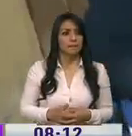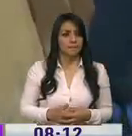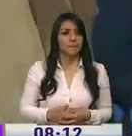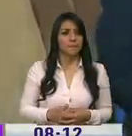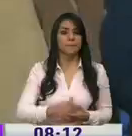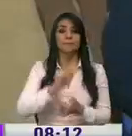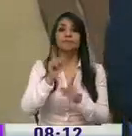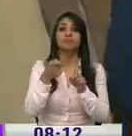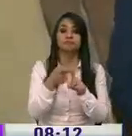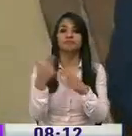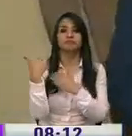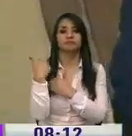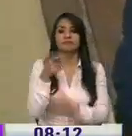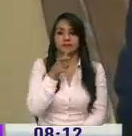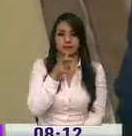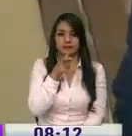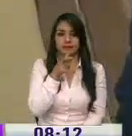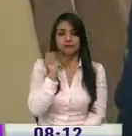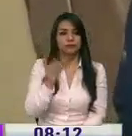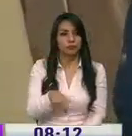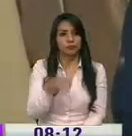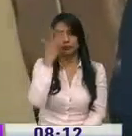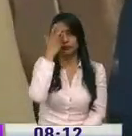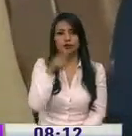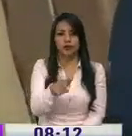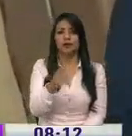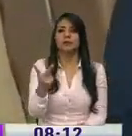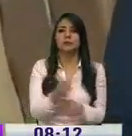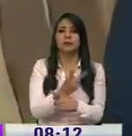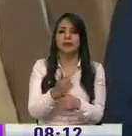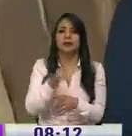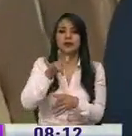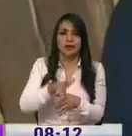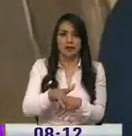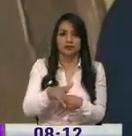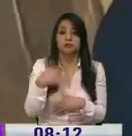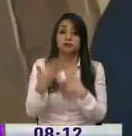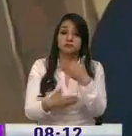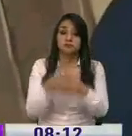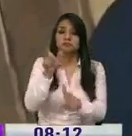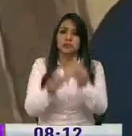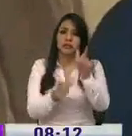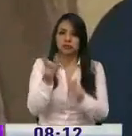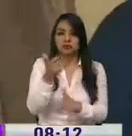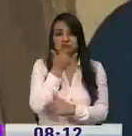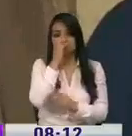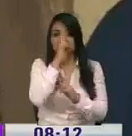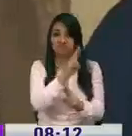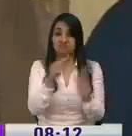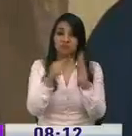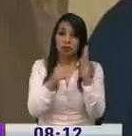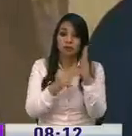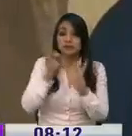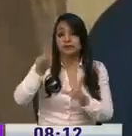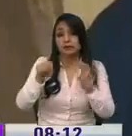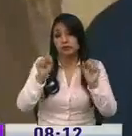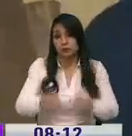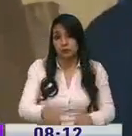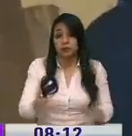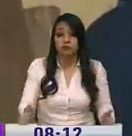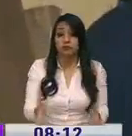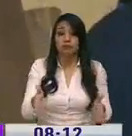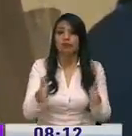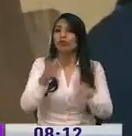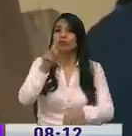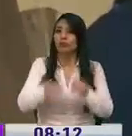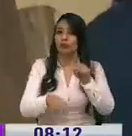la responsabilidad de por qué ocurre este riesgo y determinar si es que las personas estén infringiendo en una ordenanza quizás no se puede hacer el muro porque no